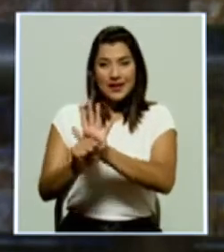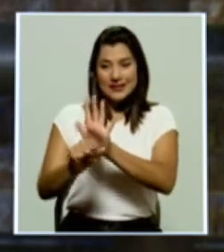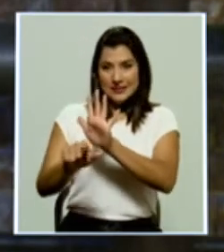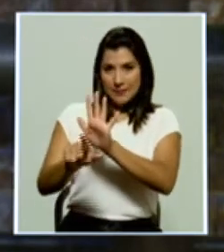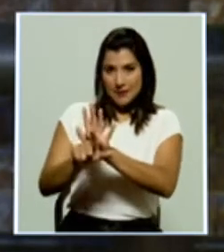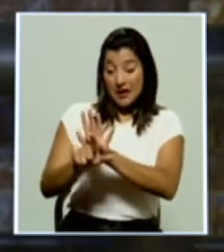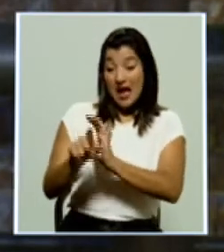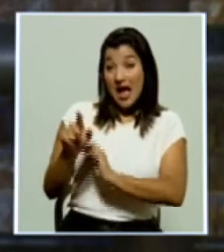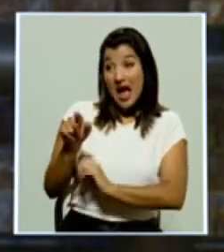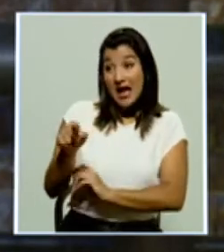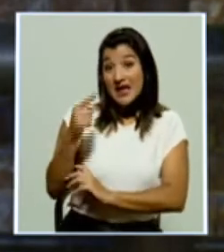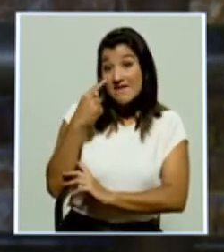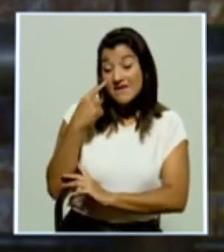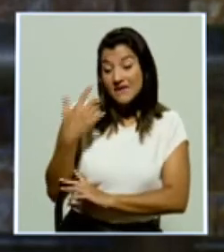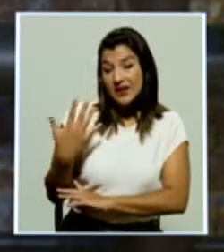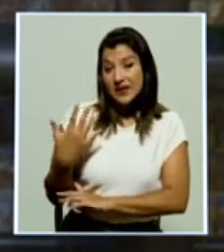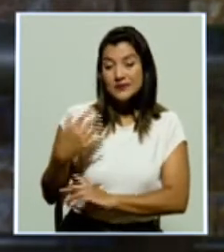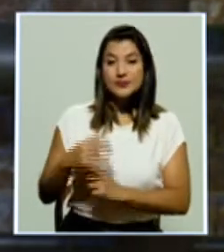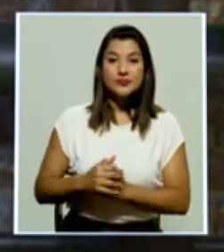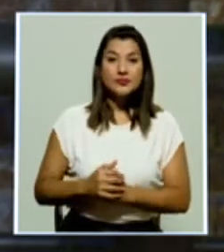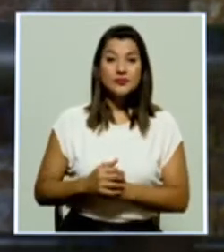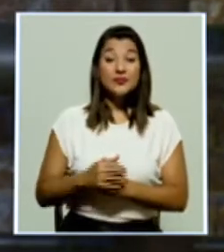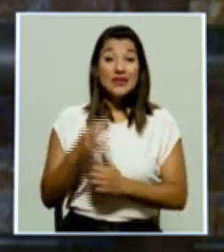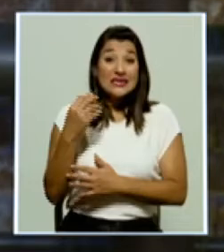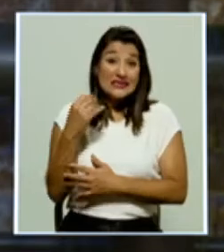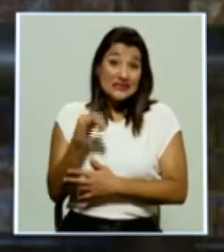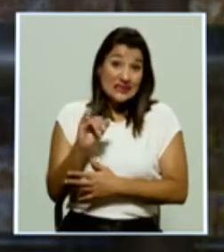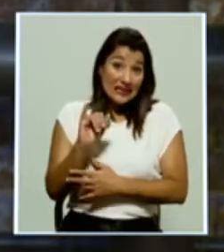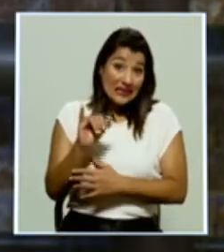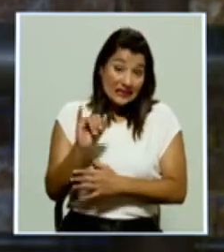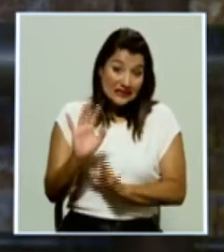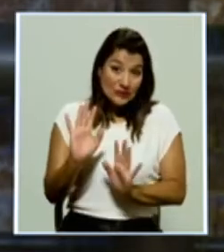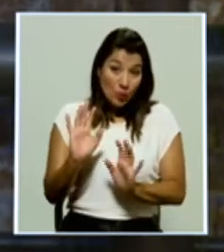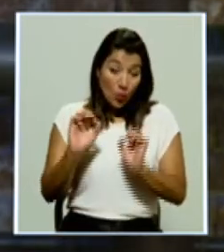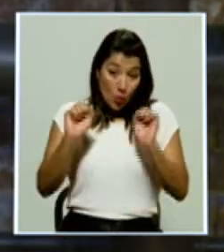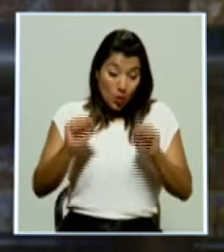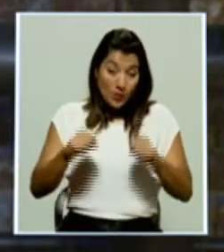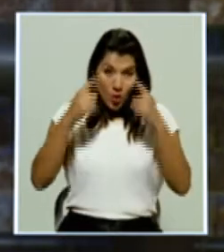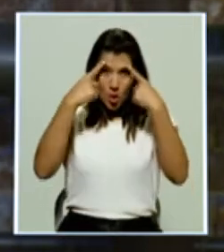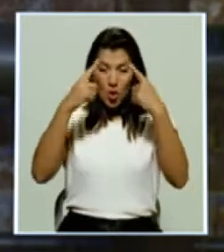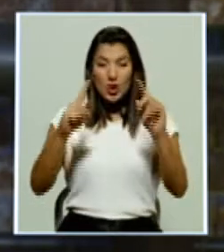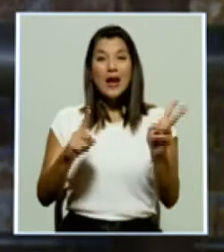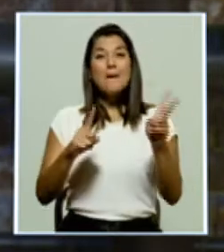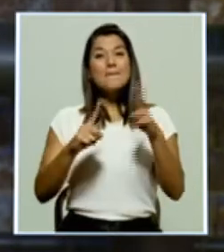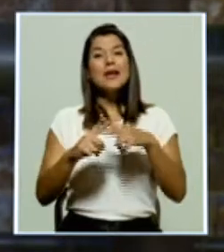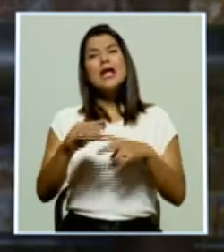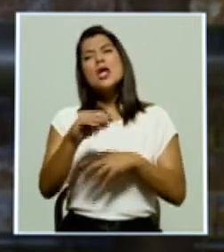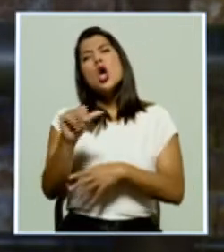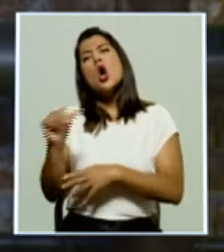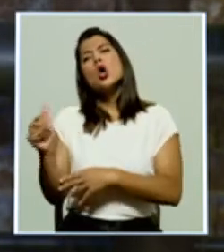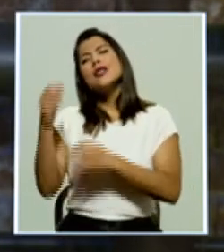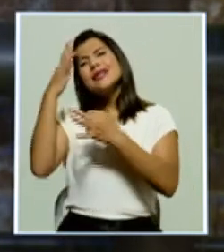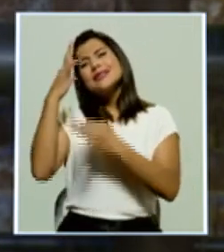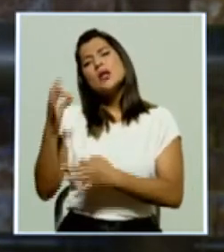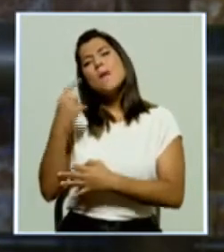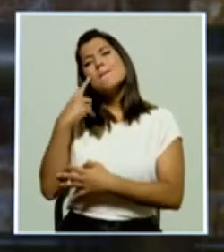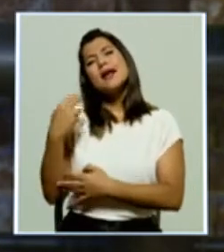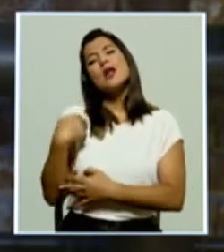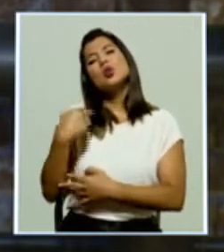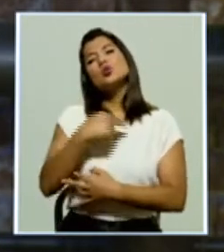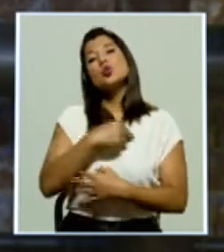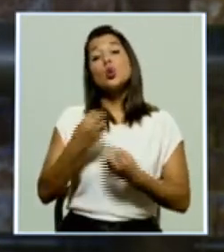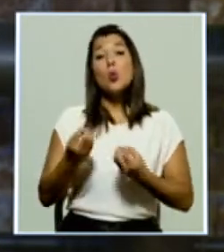ahí veremos efectivamente si ese consenso se materializa. Y hay medidas para nosotros